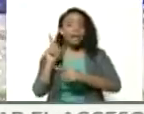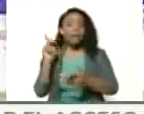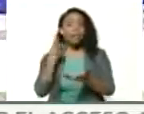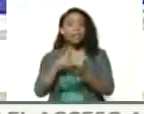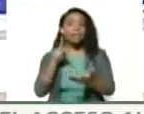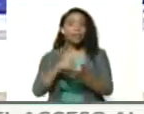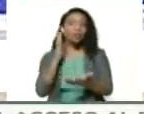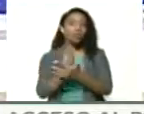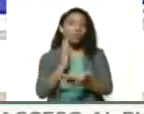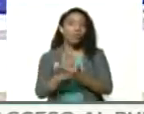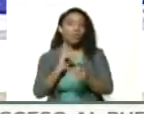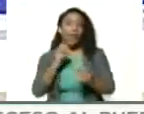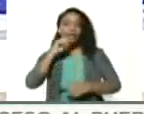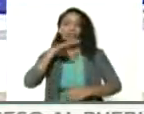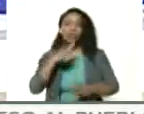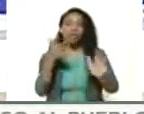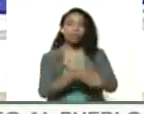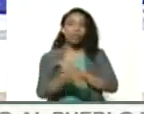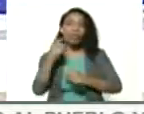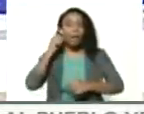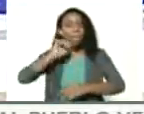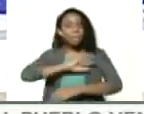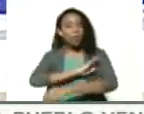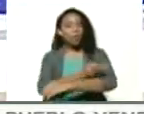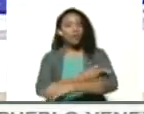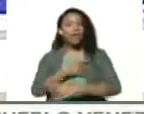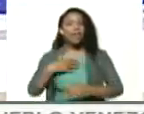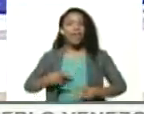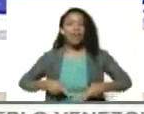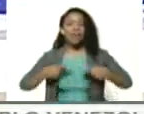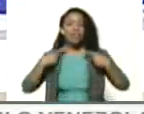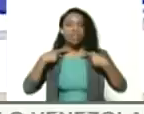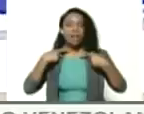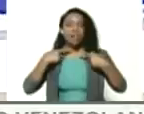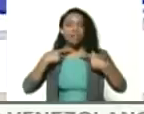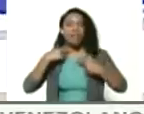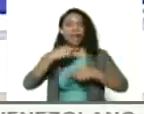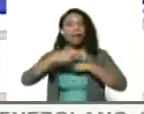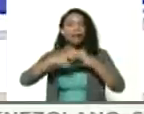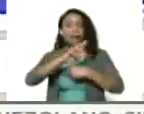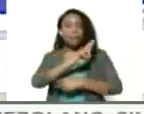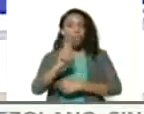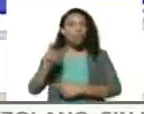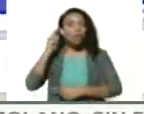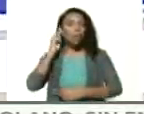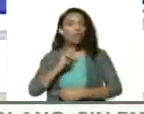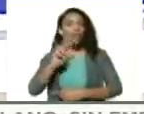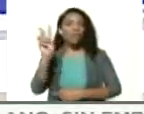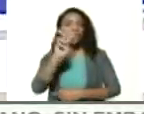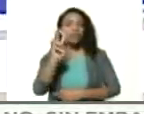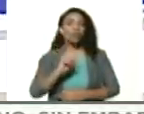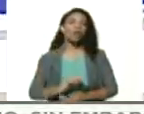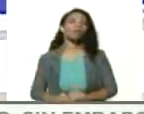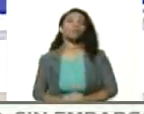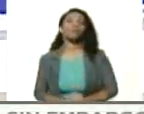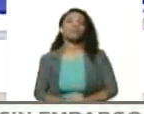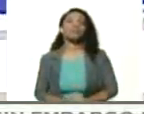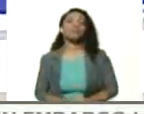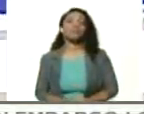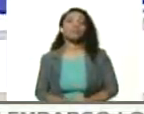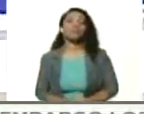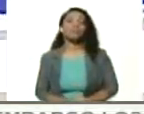protagonista de la historia, del poder y de la vida de la República Bolivariana de